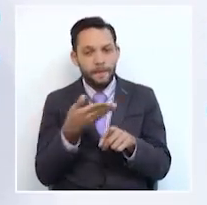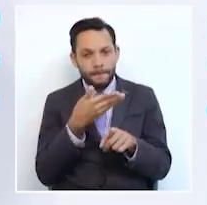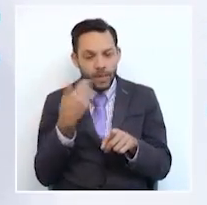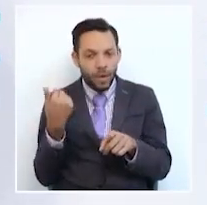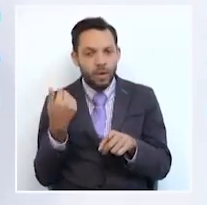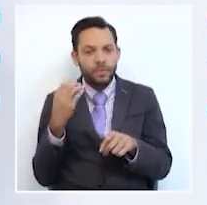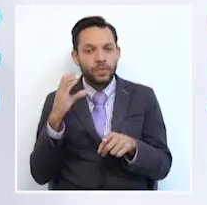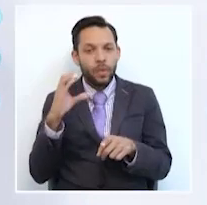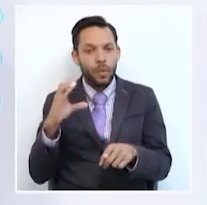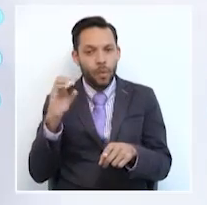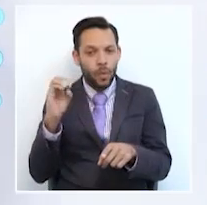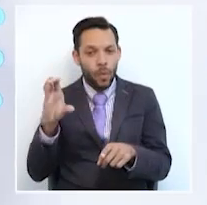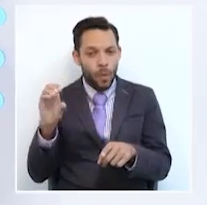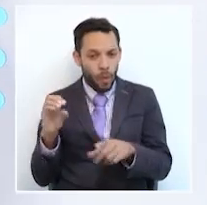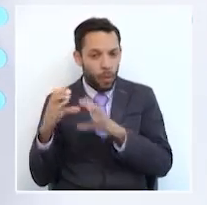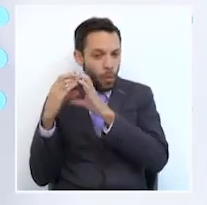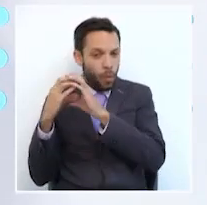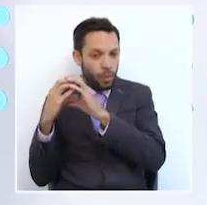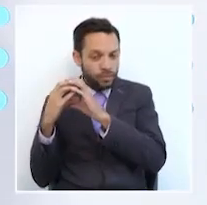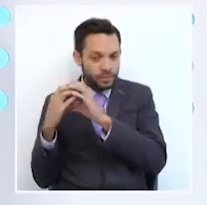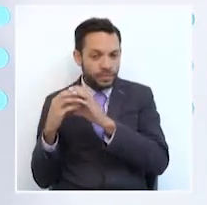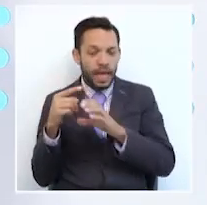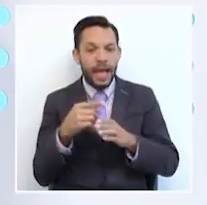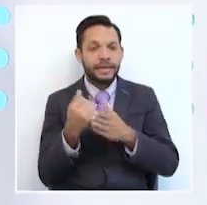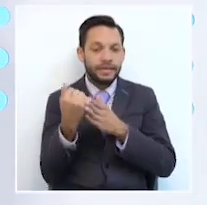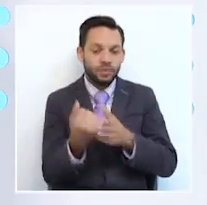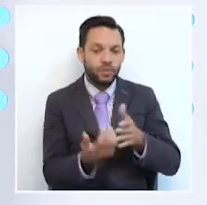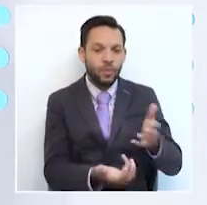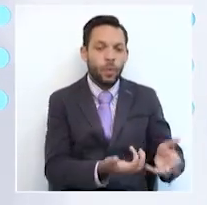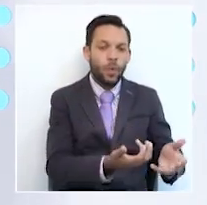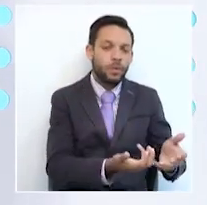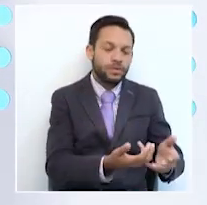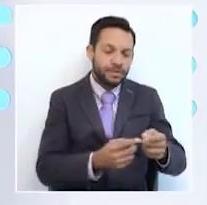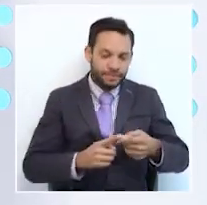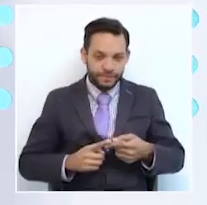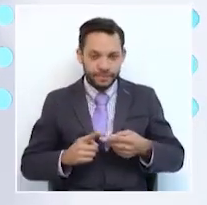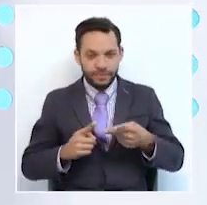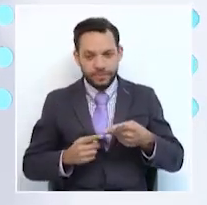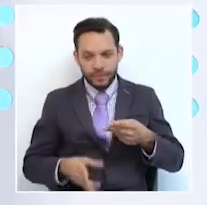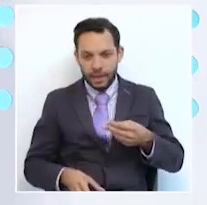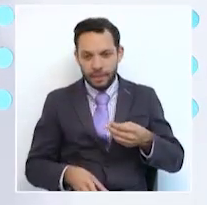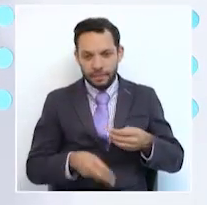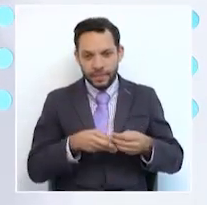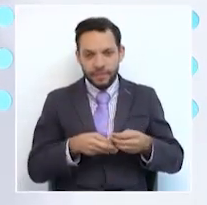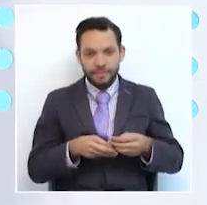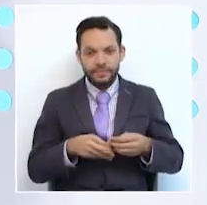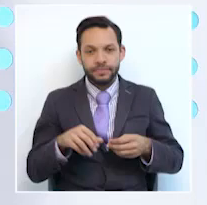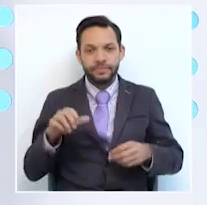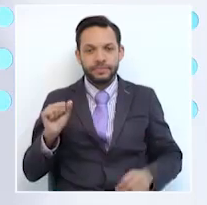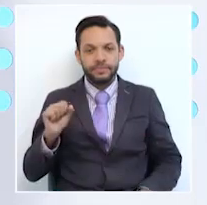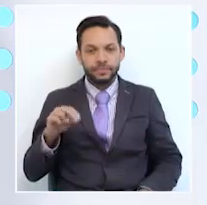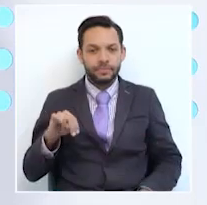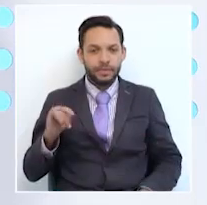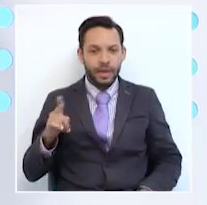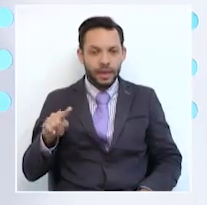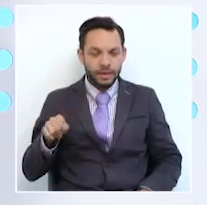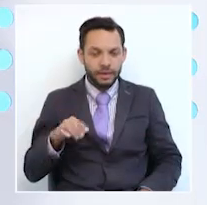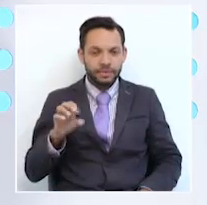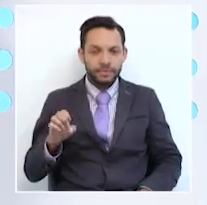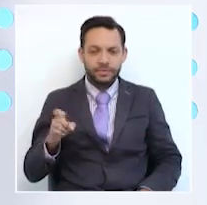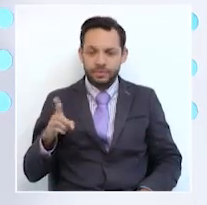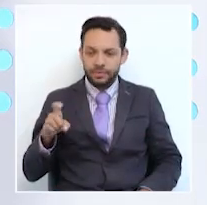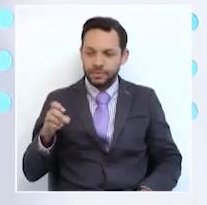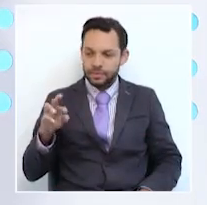él absorbe ese gas metano y el nitrógeno dos van a el anís estrellado el cardamomo